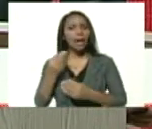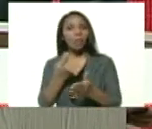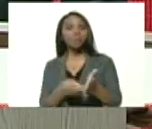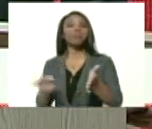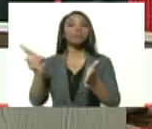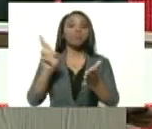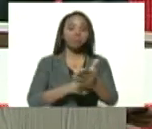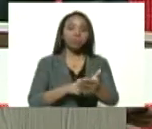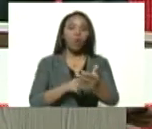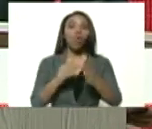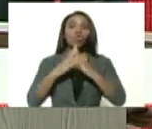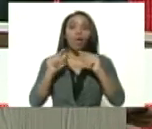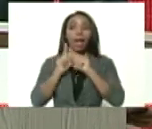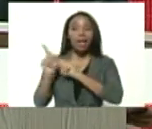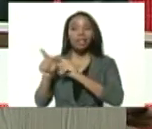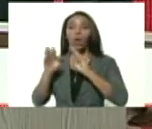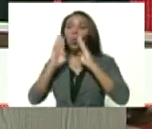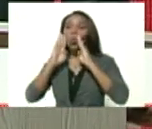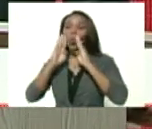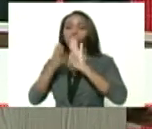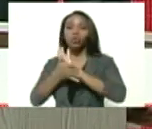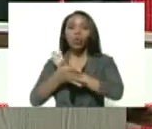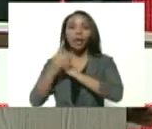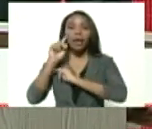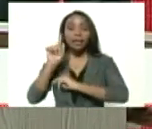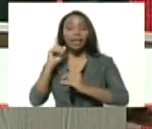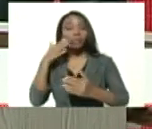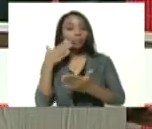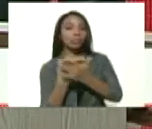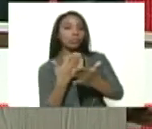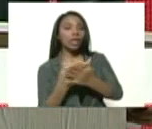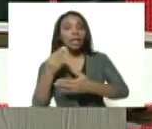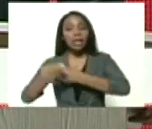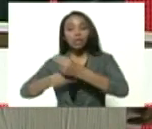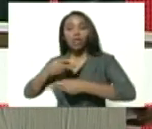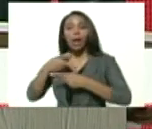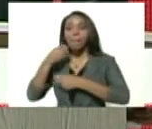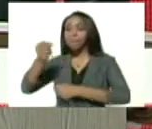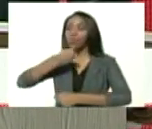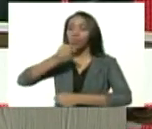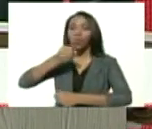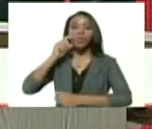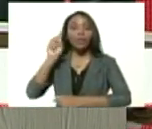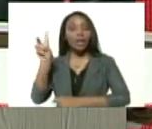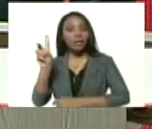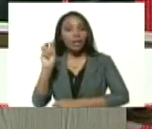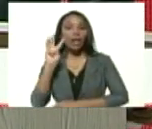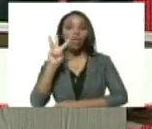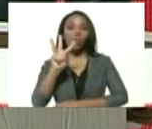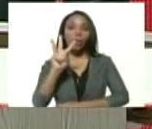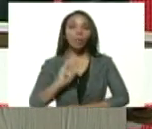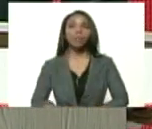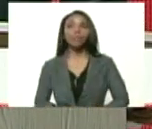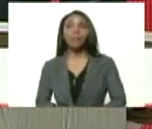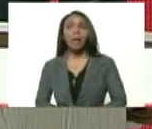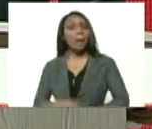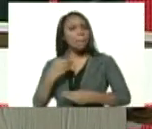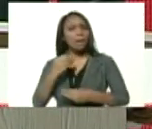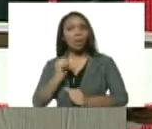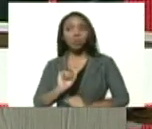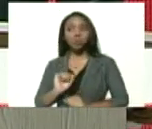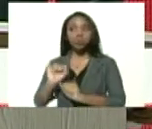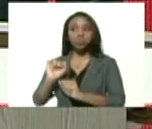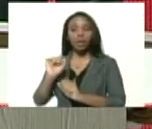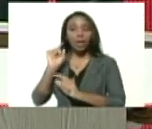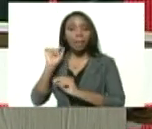ratificar todas estas confesiones, todo este testimonio que hizo los periodistas de la W, para evitar, como él